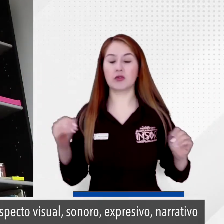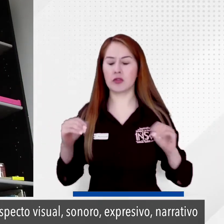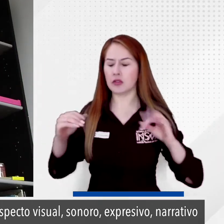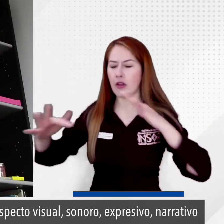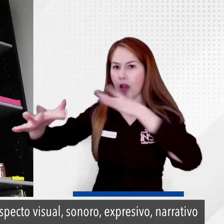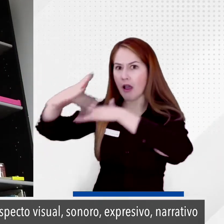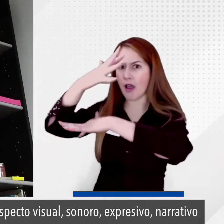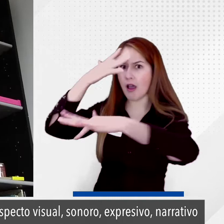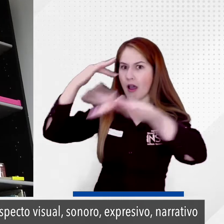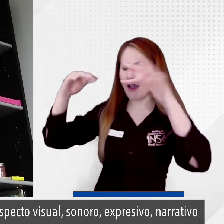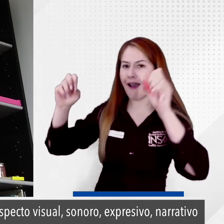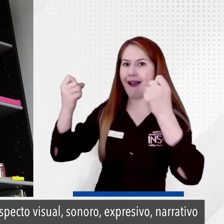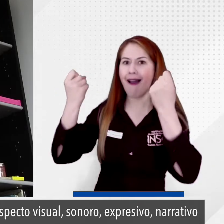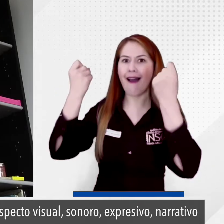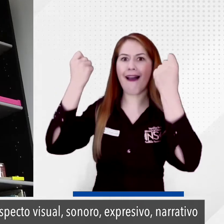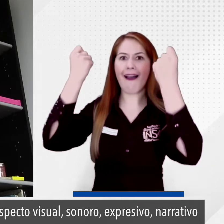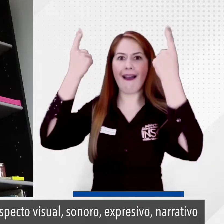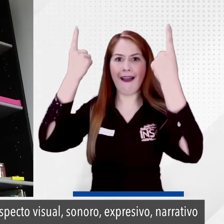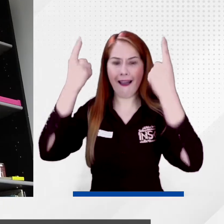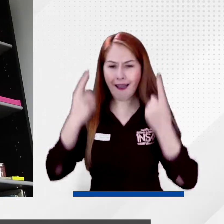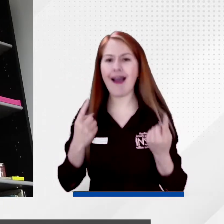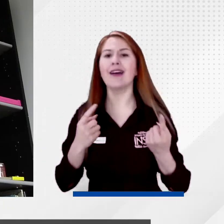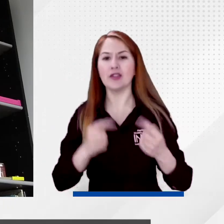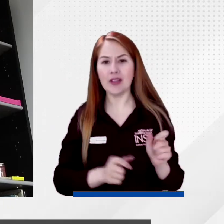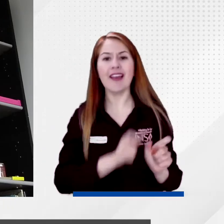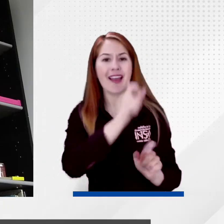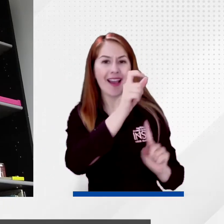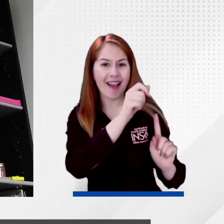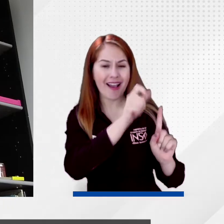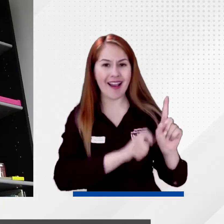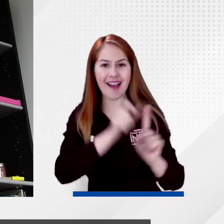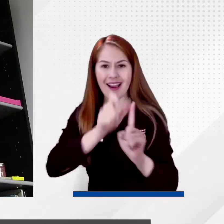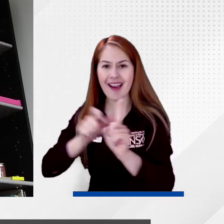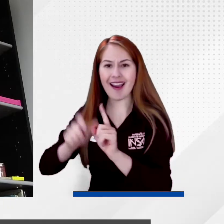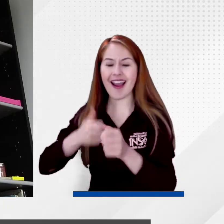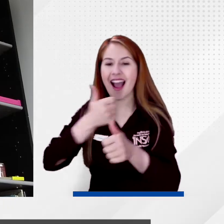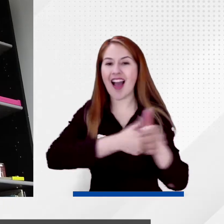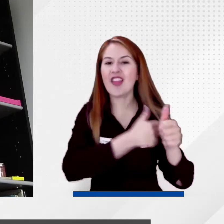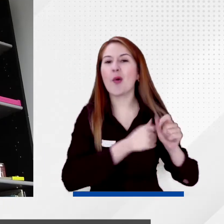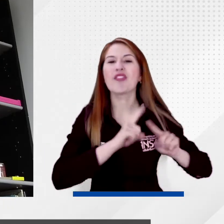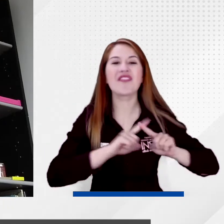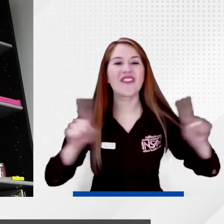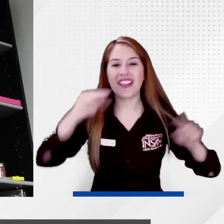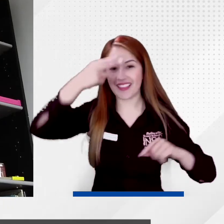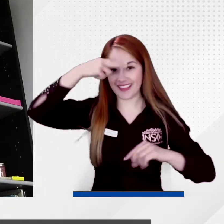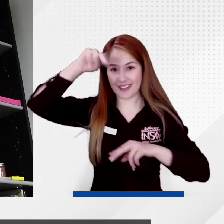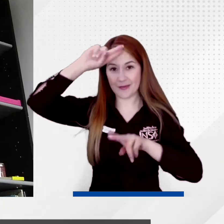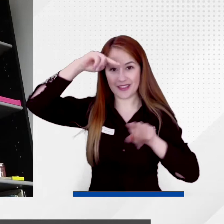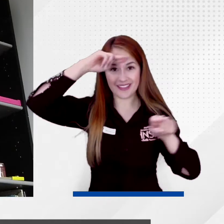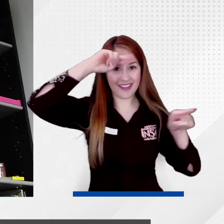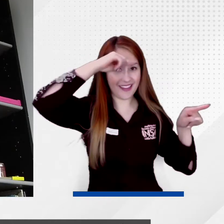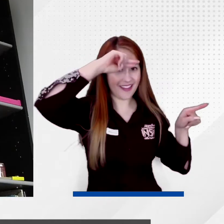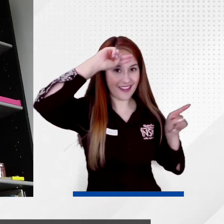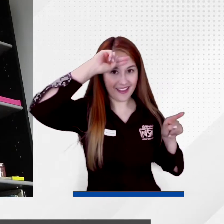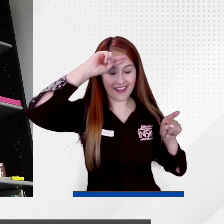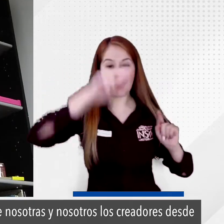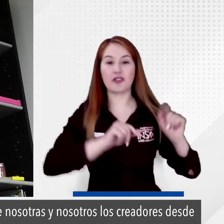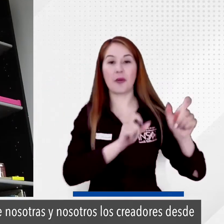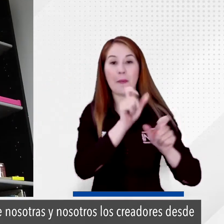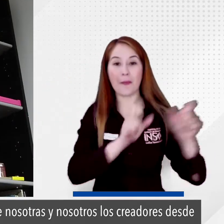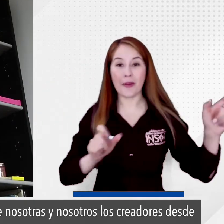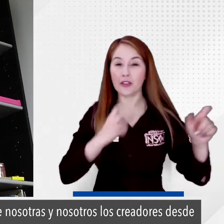contexto amplio donde cada individuo realiza lecturas particulares de la obra según sus intereses